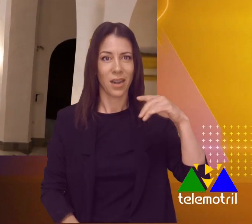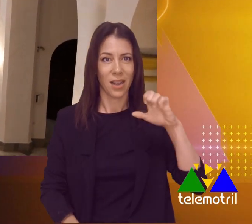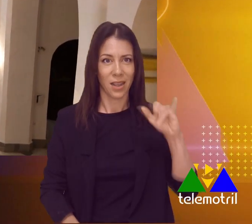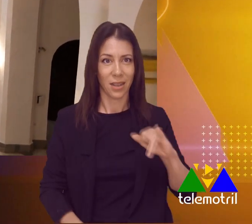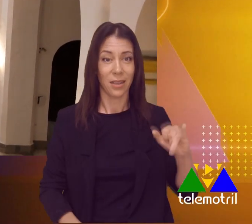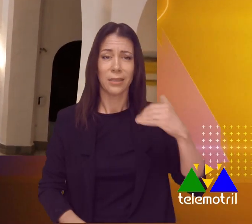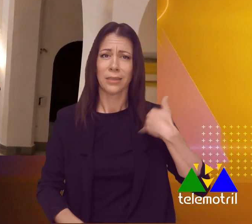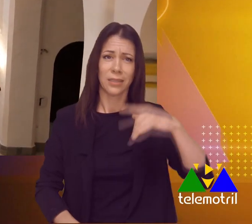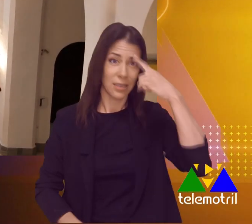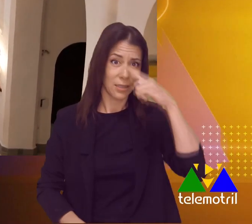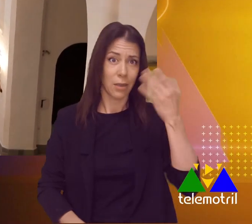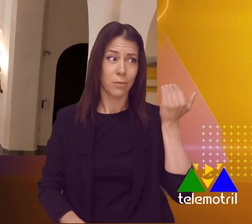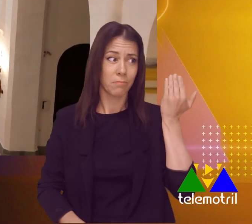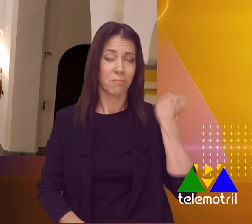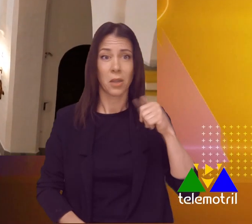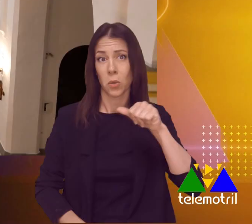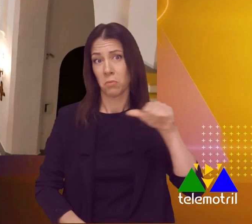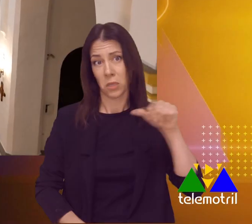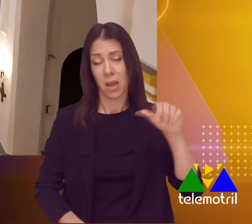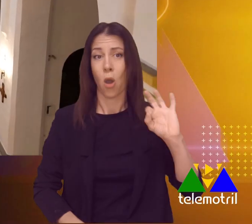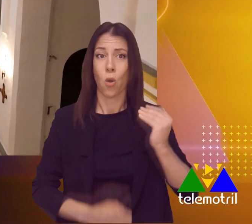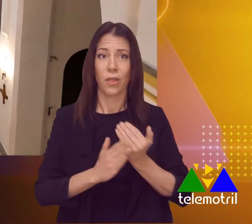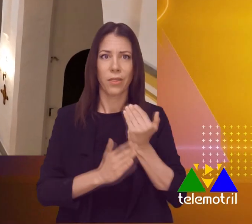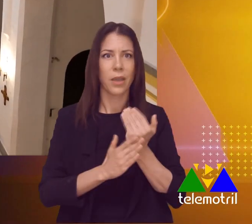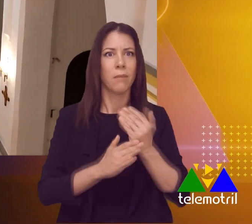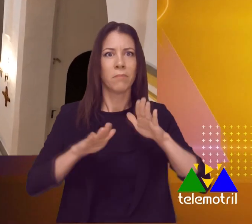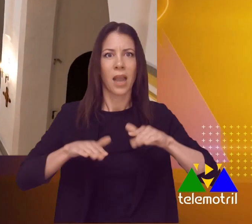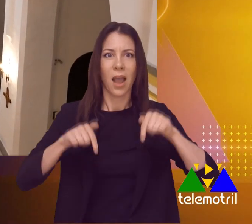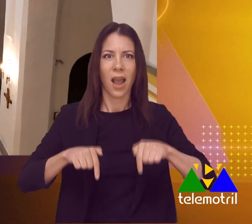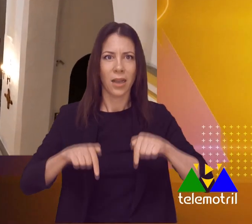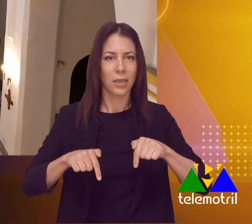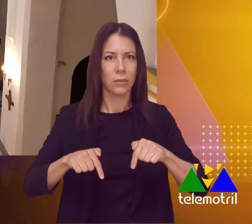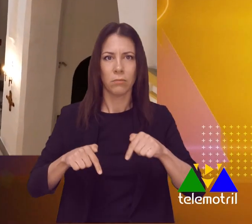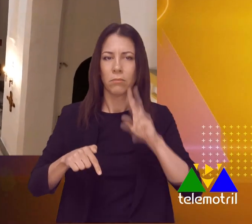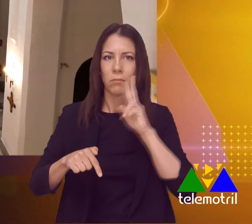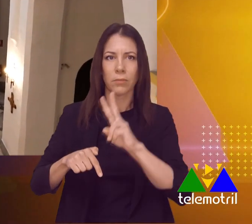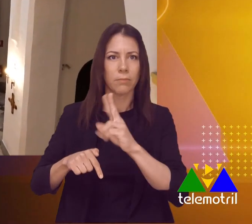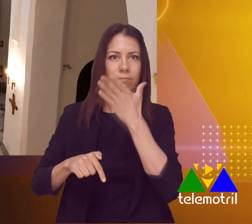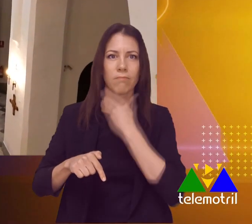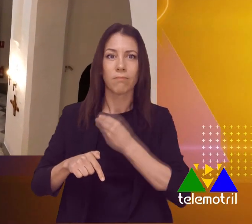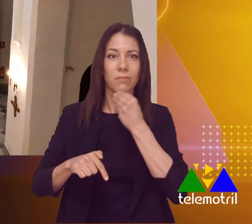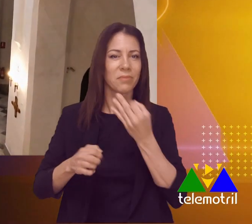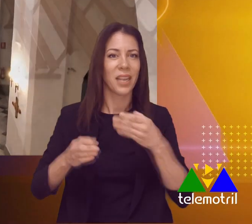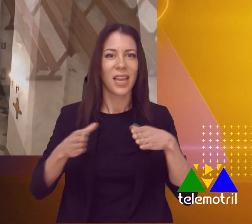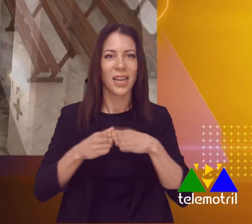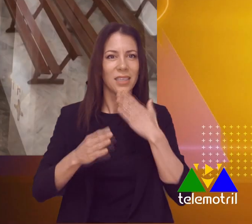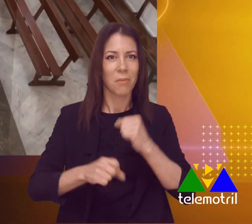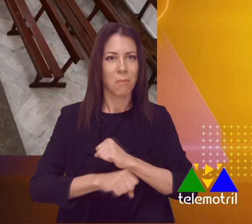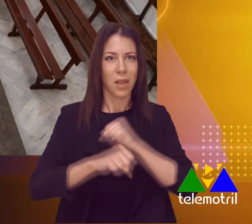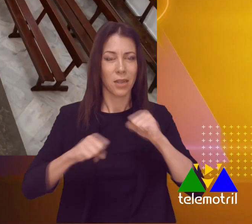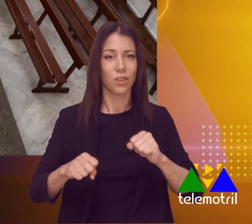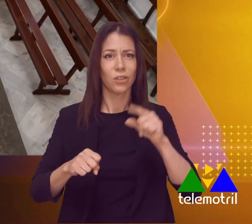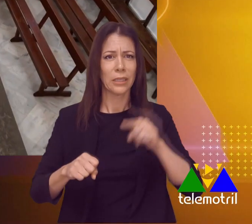en los últimos días, o las últimas semanas, estamos concretamente aquí, en este marco incomparable como es la Iglesia Mayor,